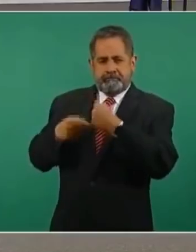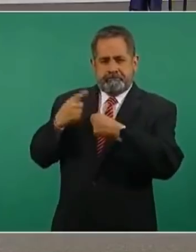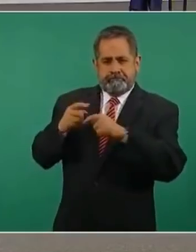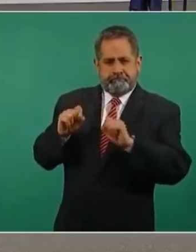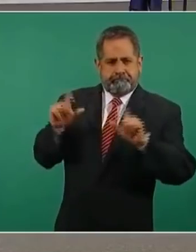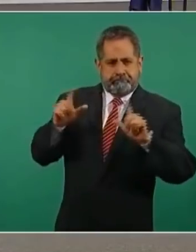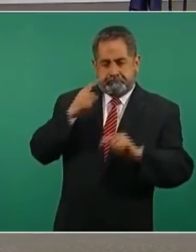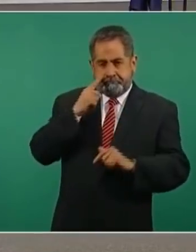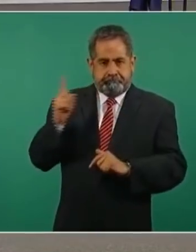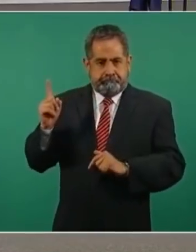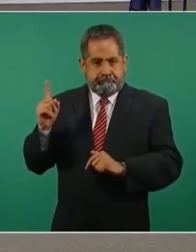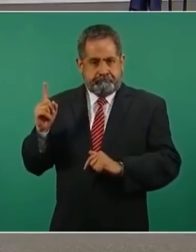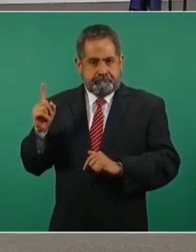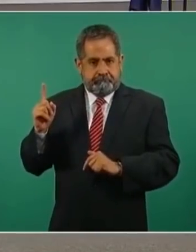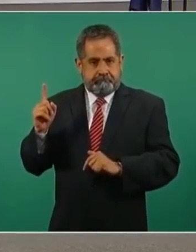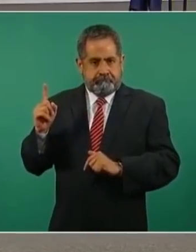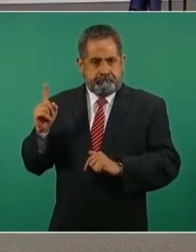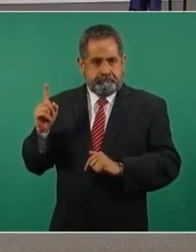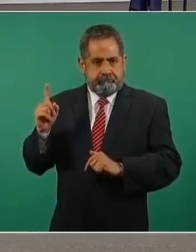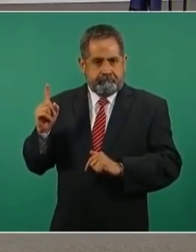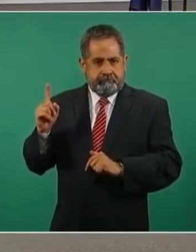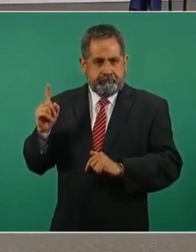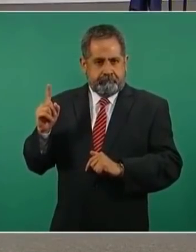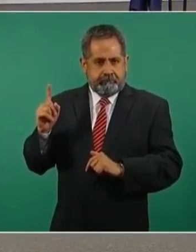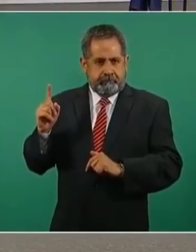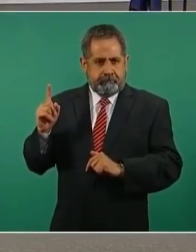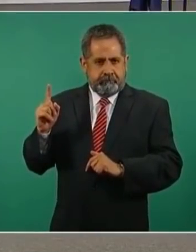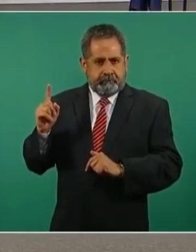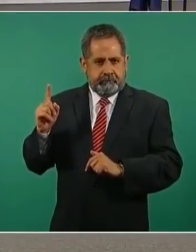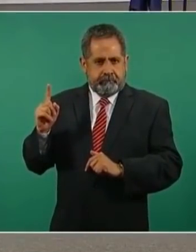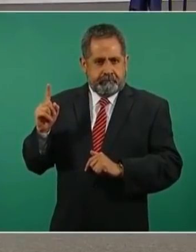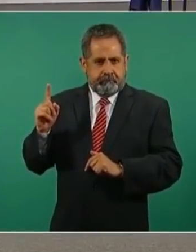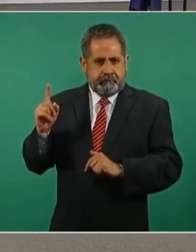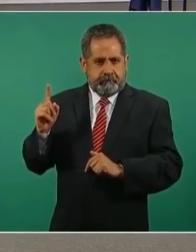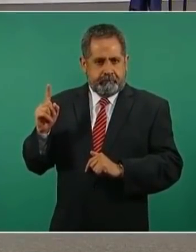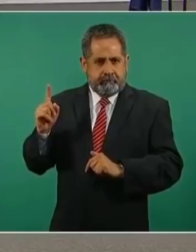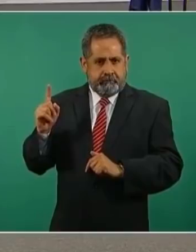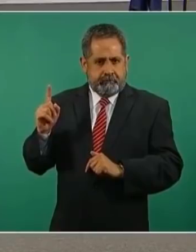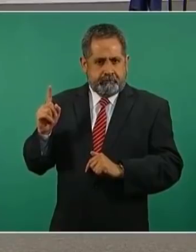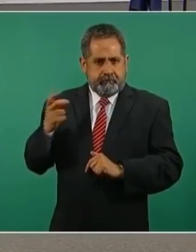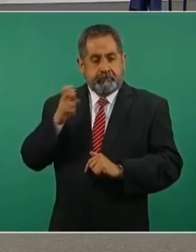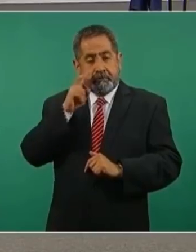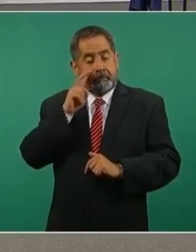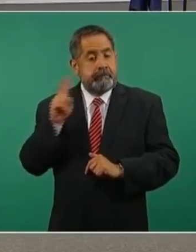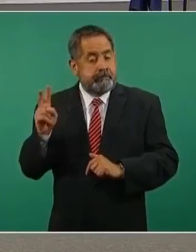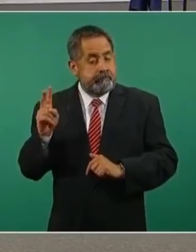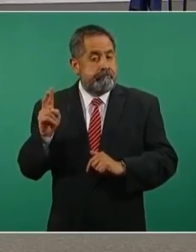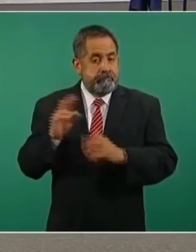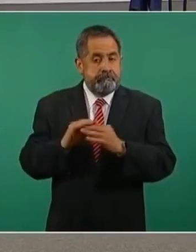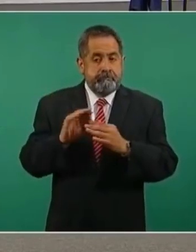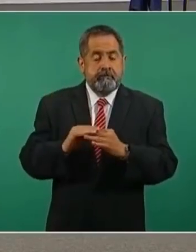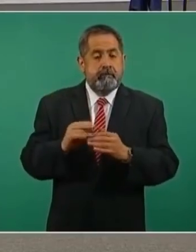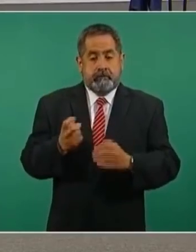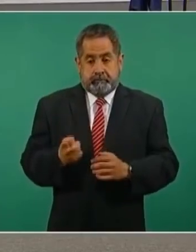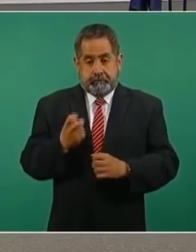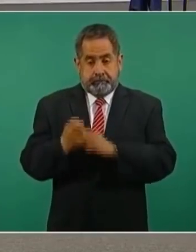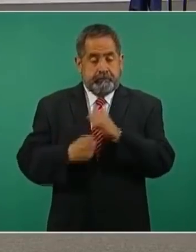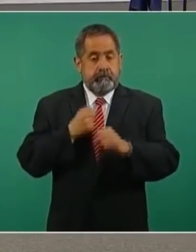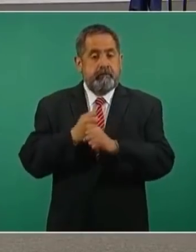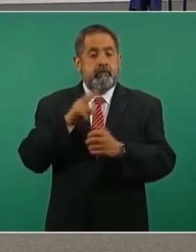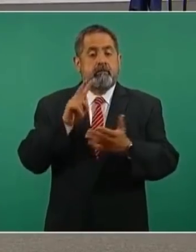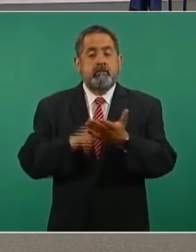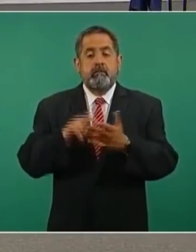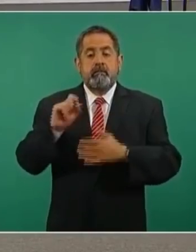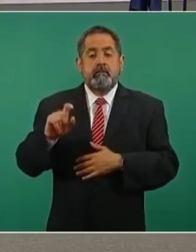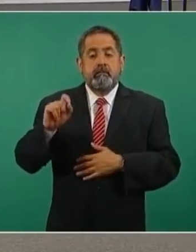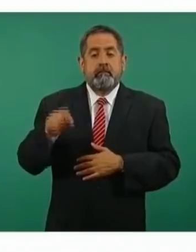pasó, por favor, anterior, al anterior. Y podemos ver que nuestro escenario para este año del